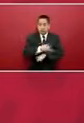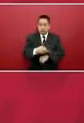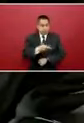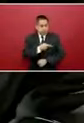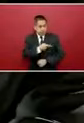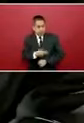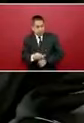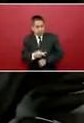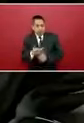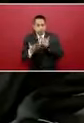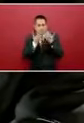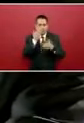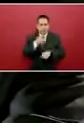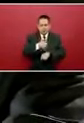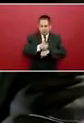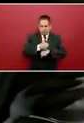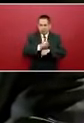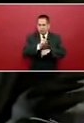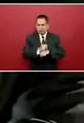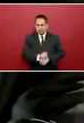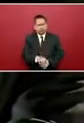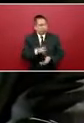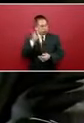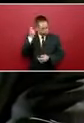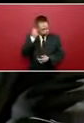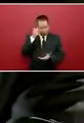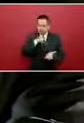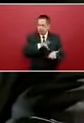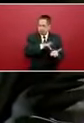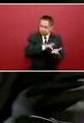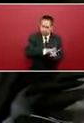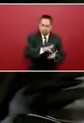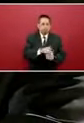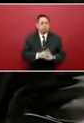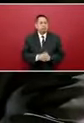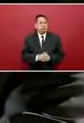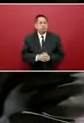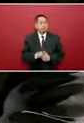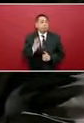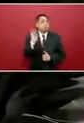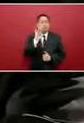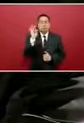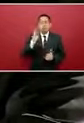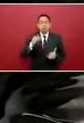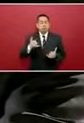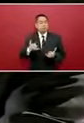que estudia primaria o secundaria, su beca. Si es un joven